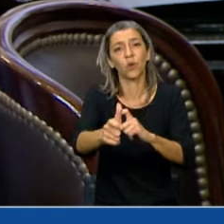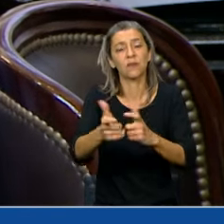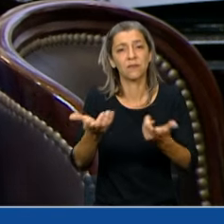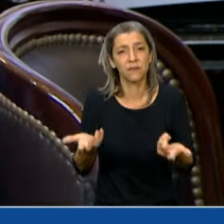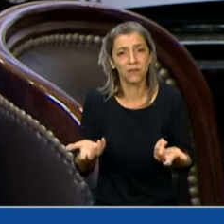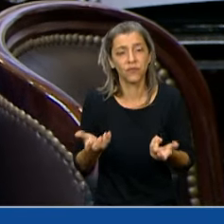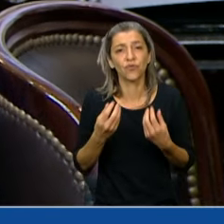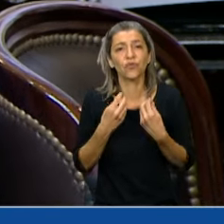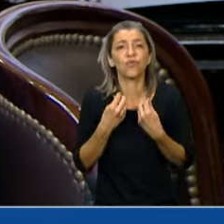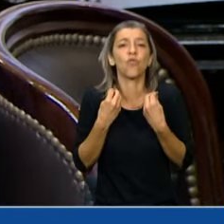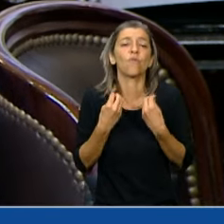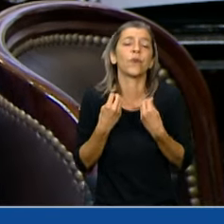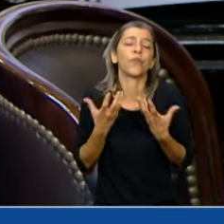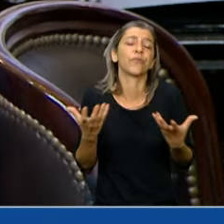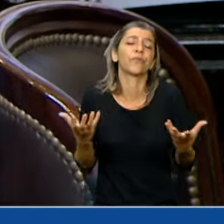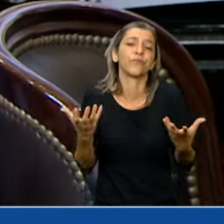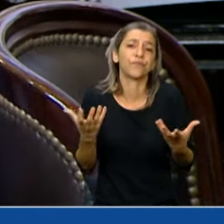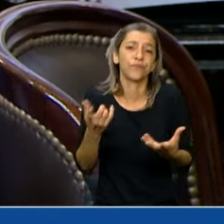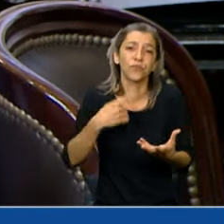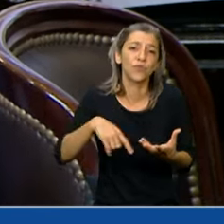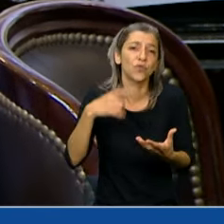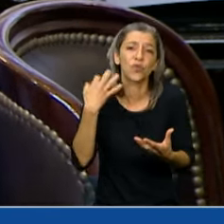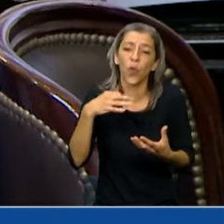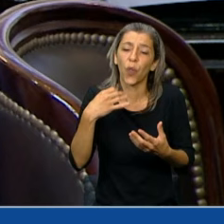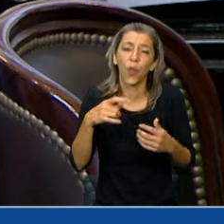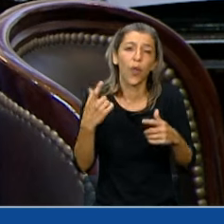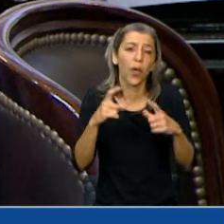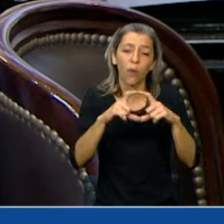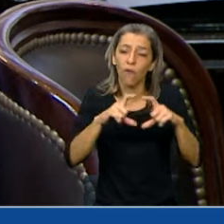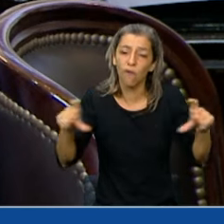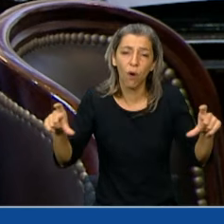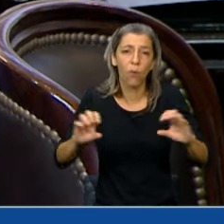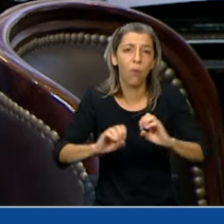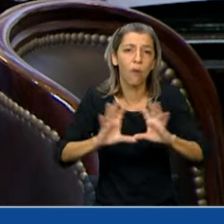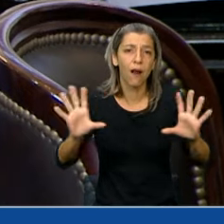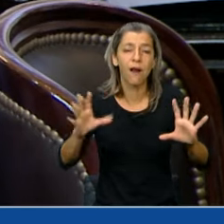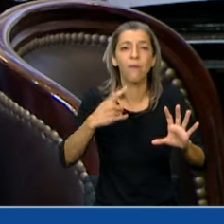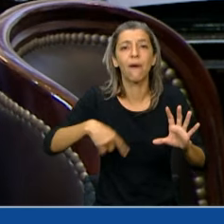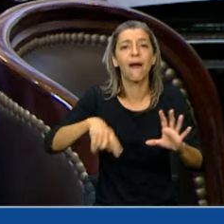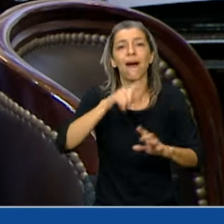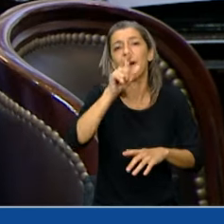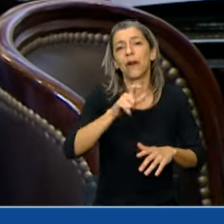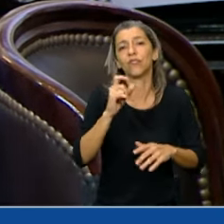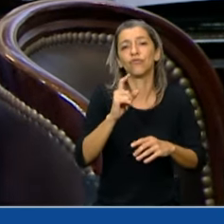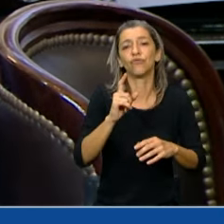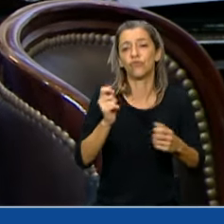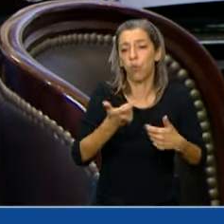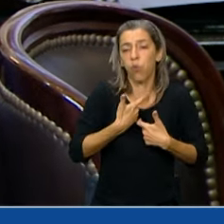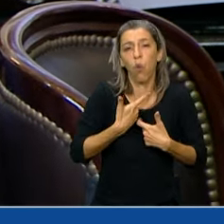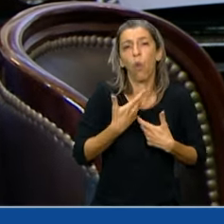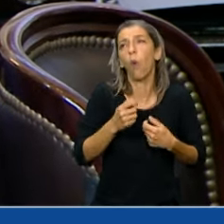Cómo no vamos a tener un coeficiente claro para que el propietario no haga lo que quiera e